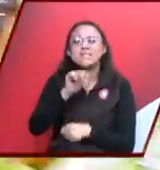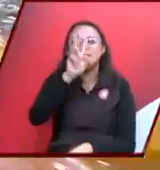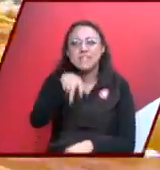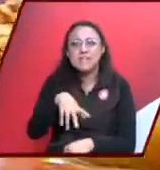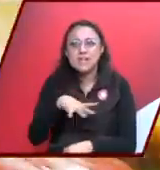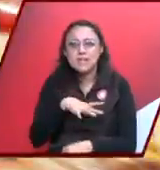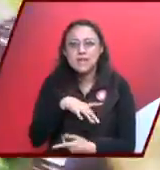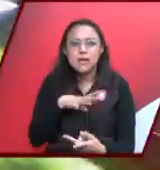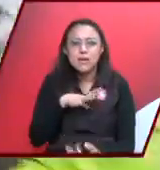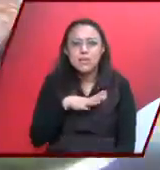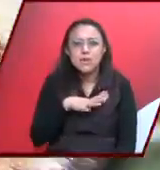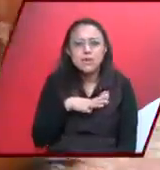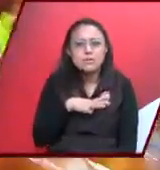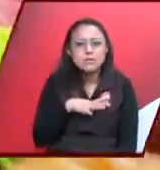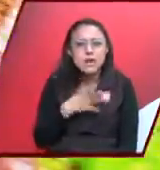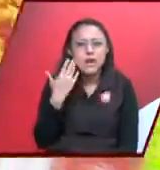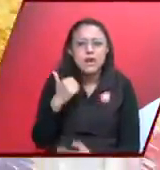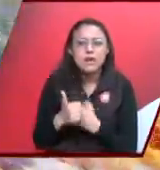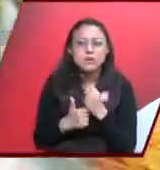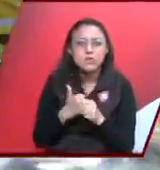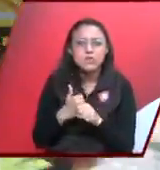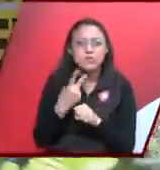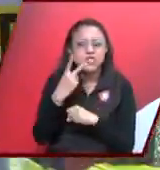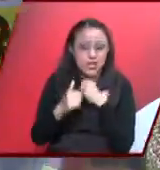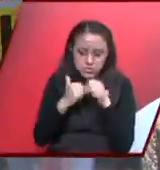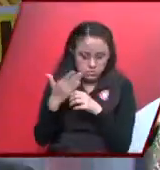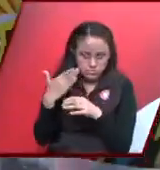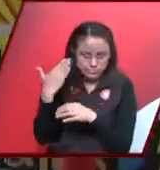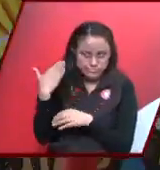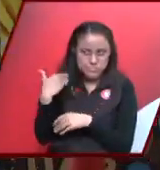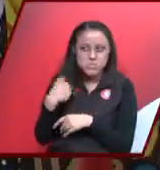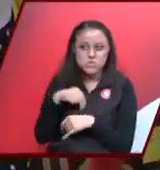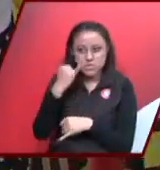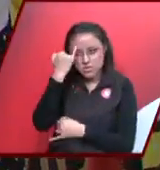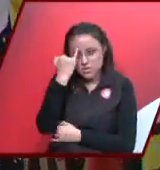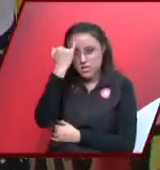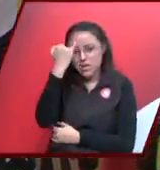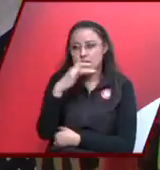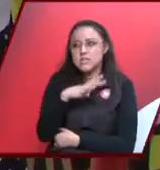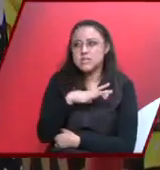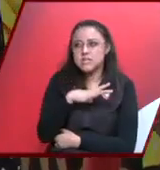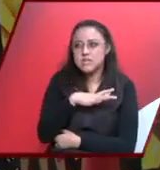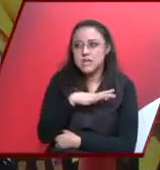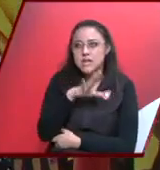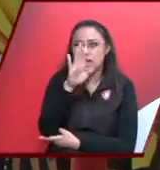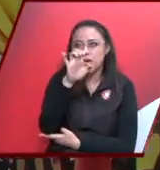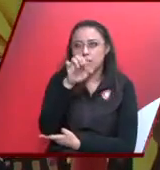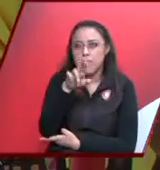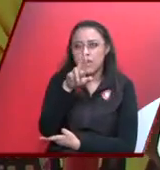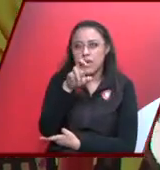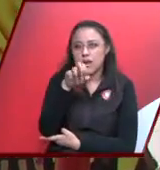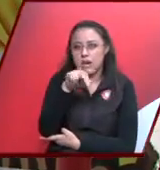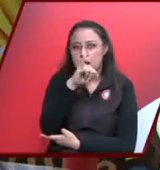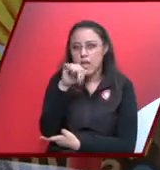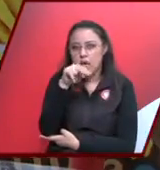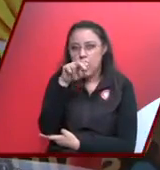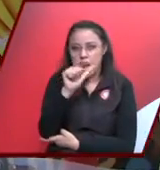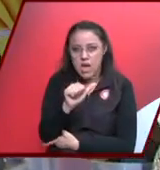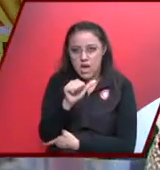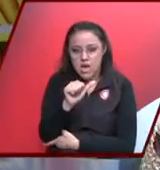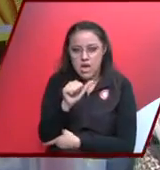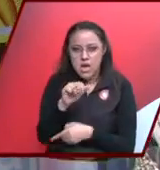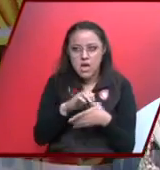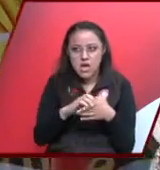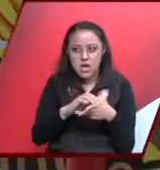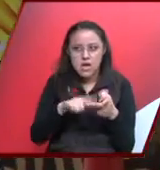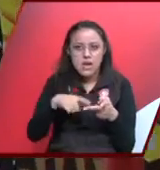pues tenemos, el año pasado, hace dos años inventamos, sacamos la berenjena, el año pasado fue